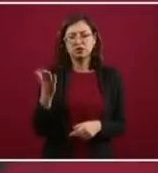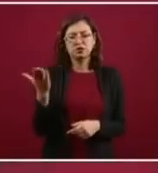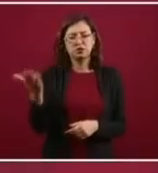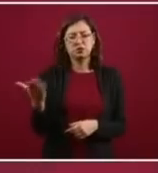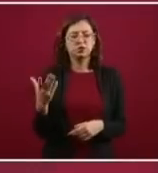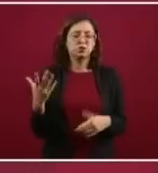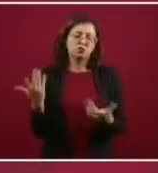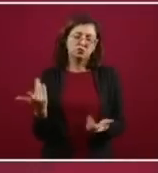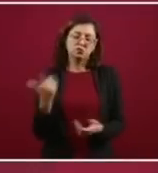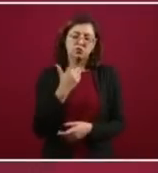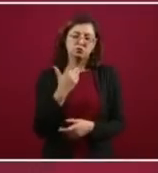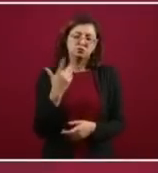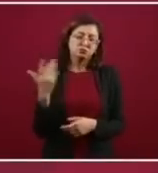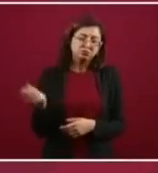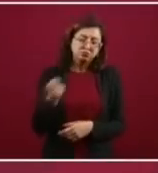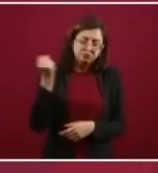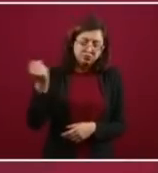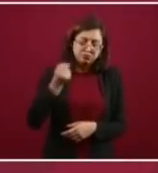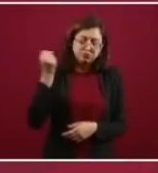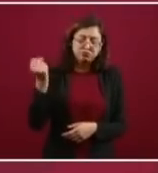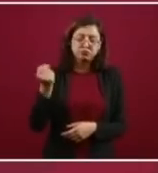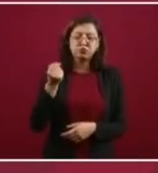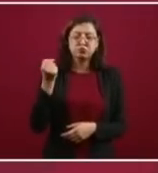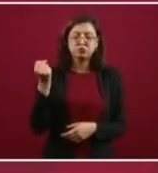que le vaya muy bien.